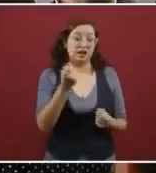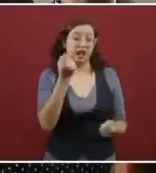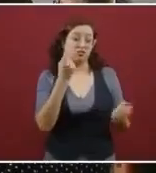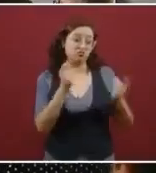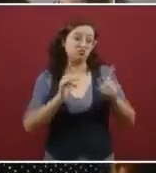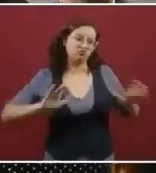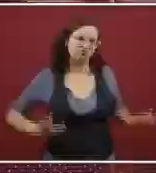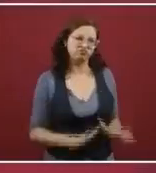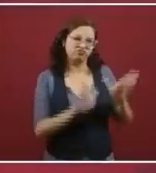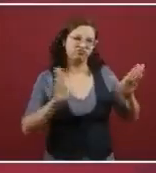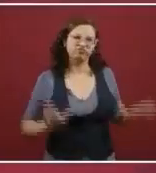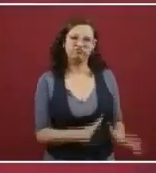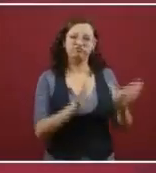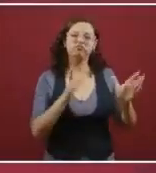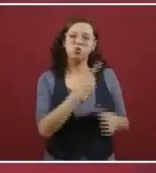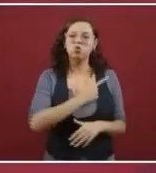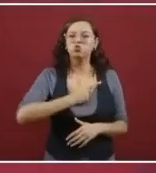arriba.